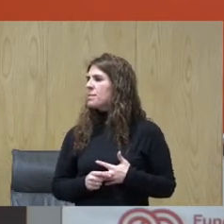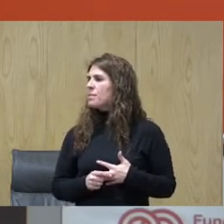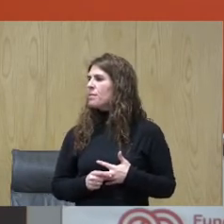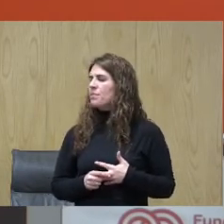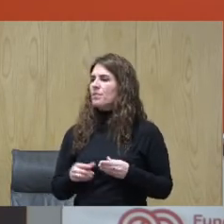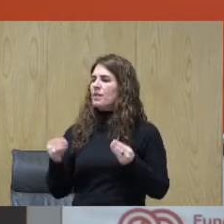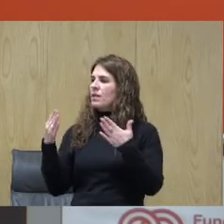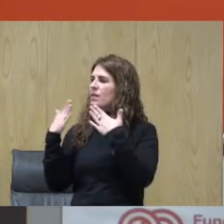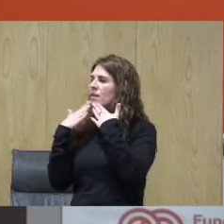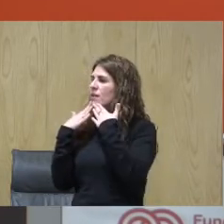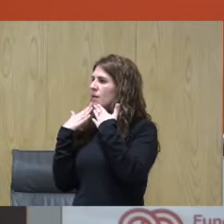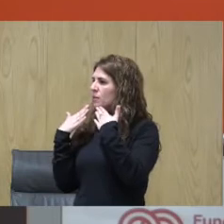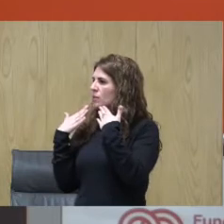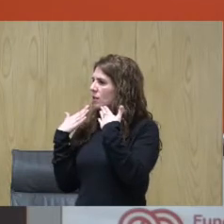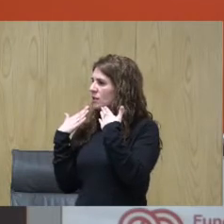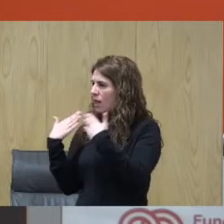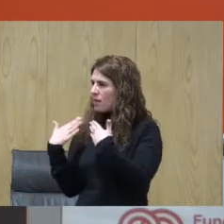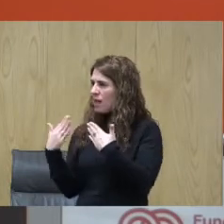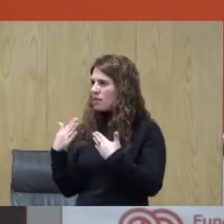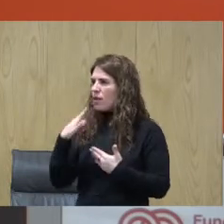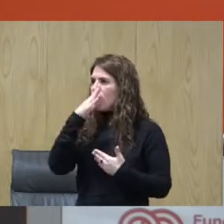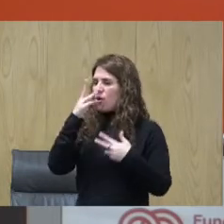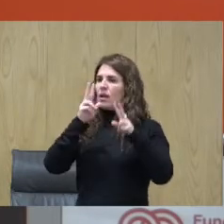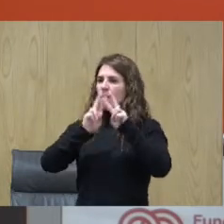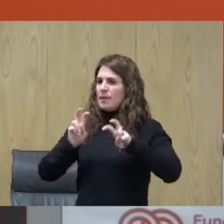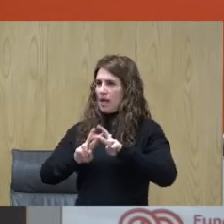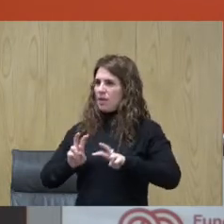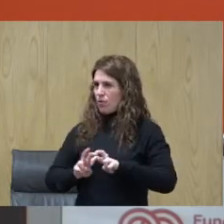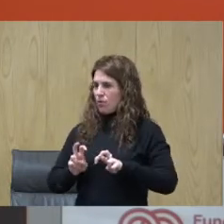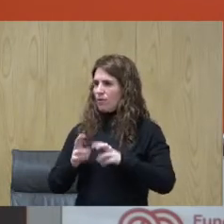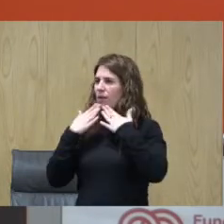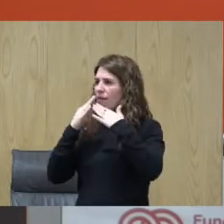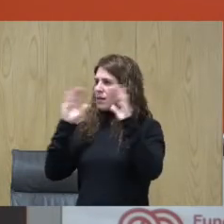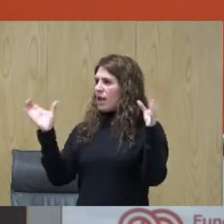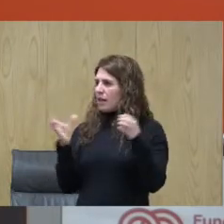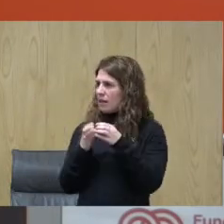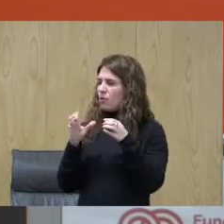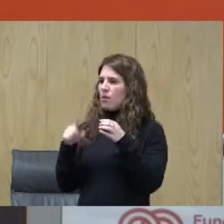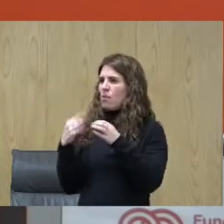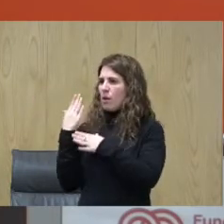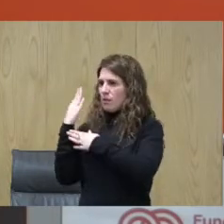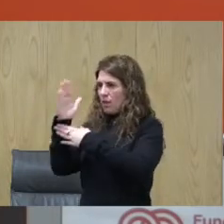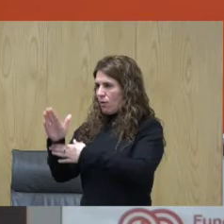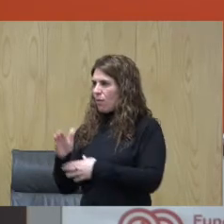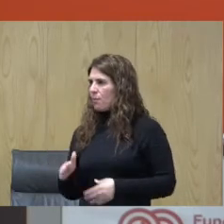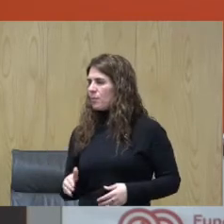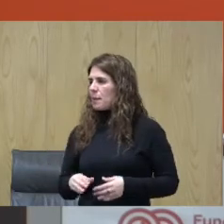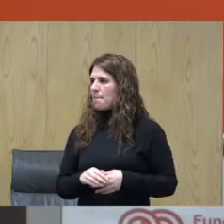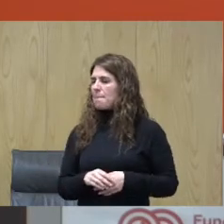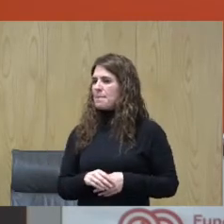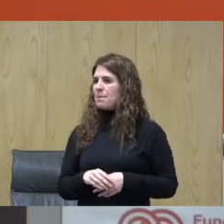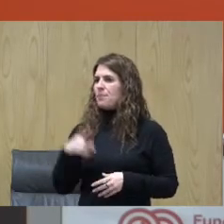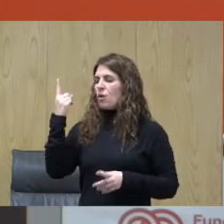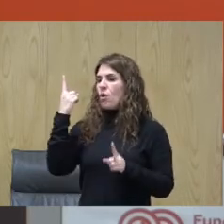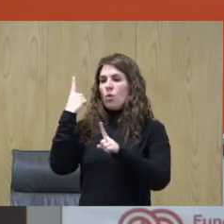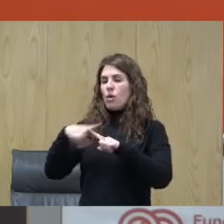Bueno, muchísimas gracias por la investigación al equipo y por la presentación. Y yo, una de las